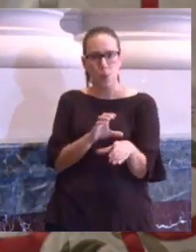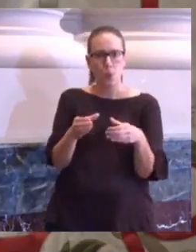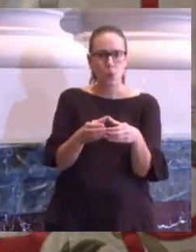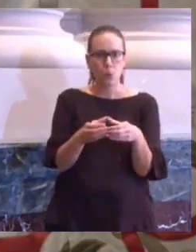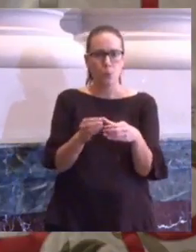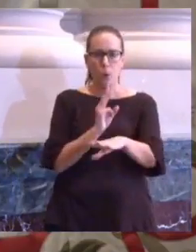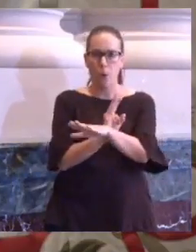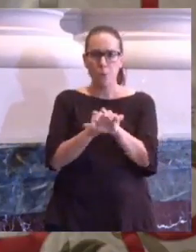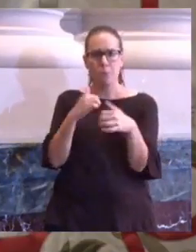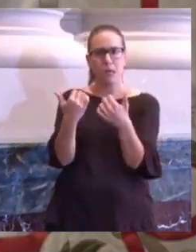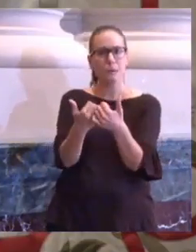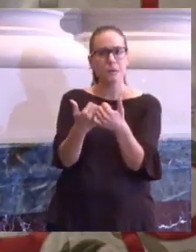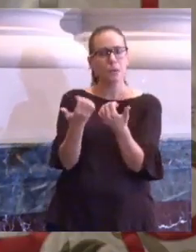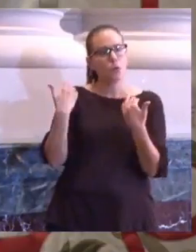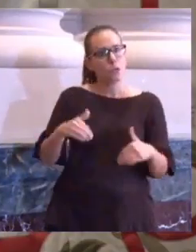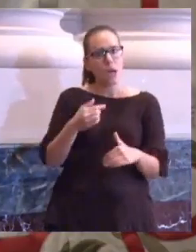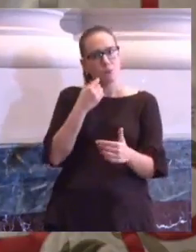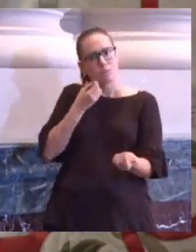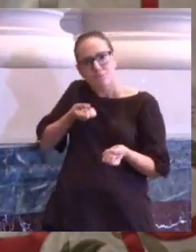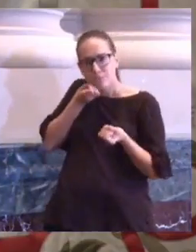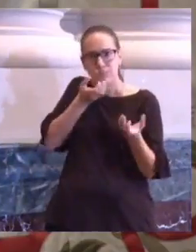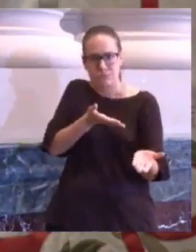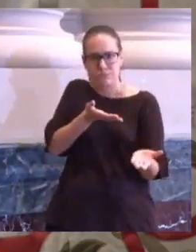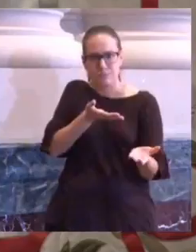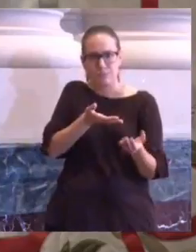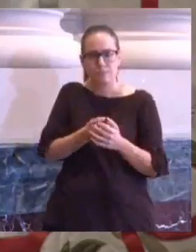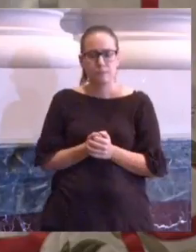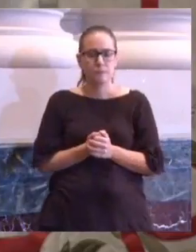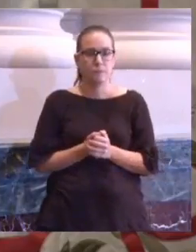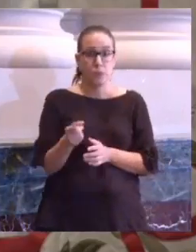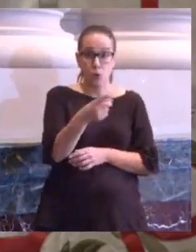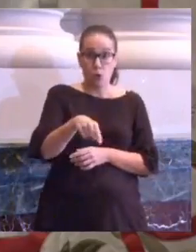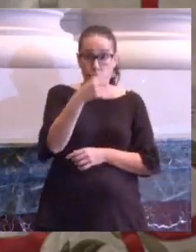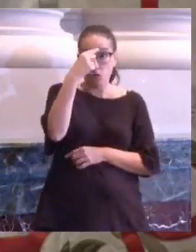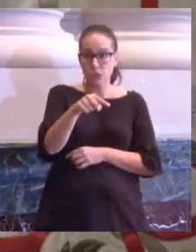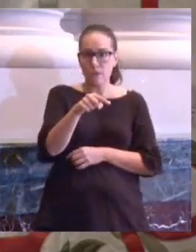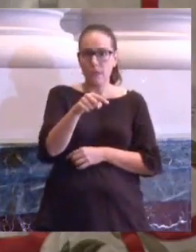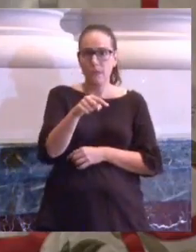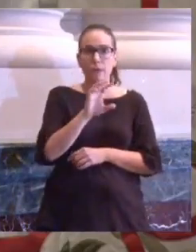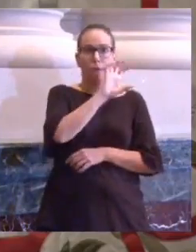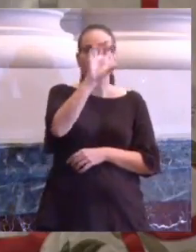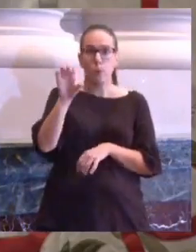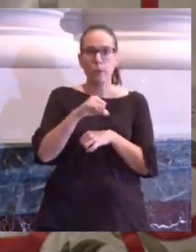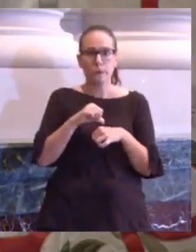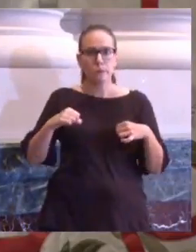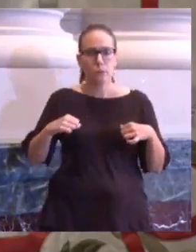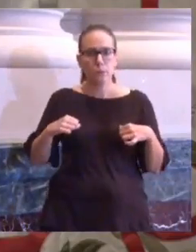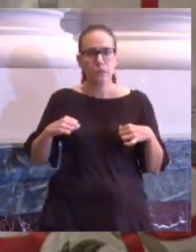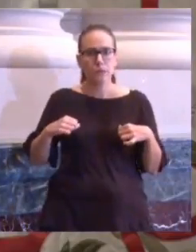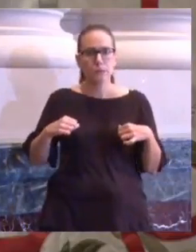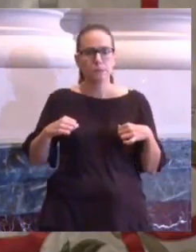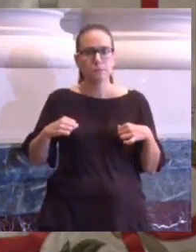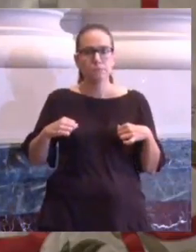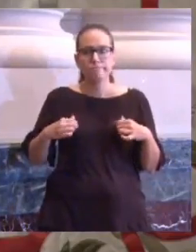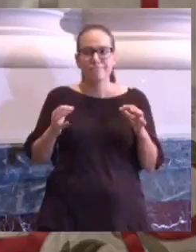grupos parlamentarios lo ha puesto de manifiesto. Como todos ustedes saben, las comunidades autónomas somos